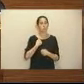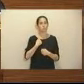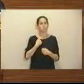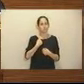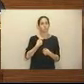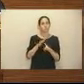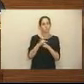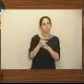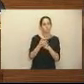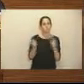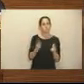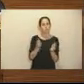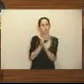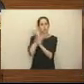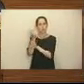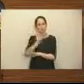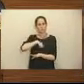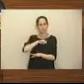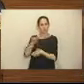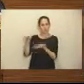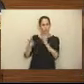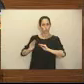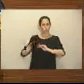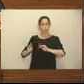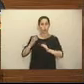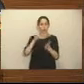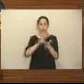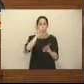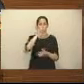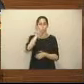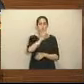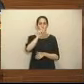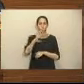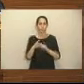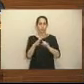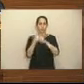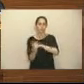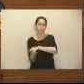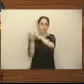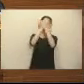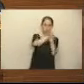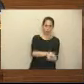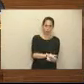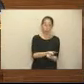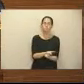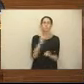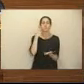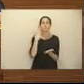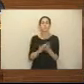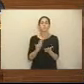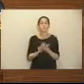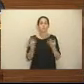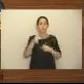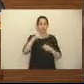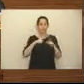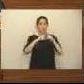conjunto de España. Sin embargo, en 2012 se invirtió esa tendencia. Y eso ratifica lo que ya dijo usted también, y yo estoy de acuerdo. Generalmente